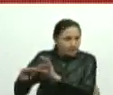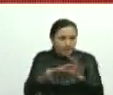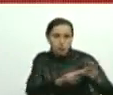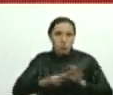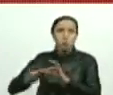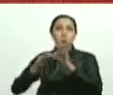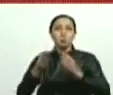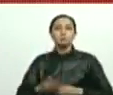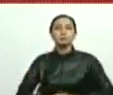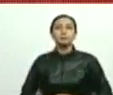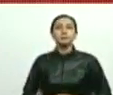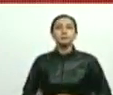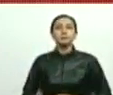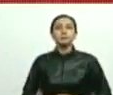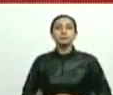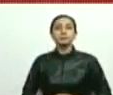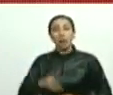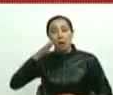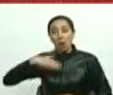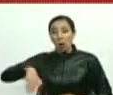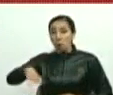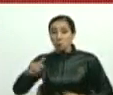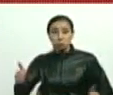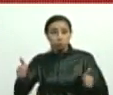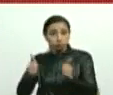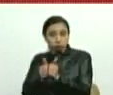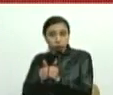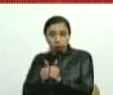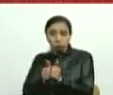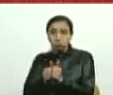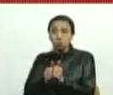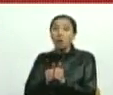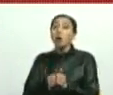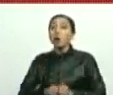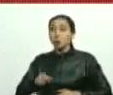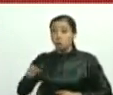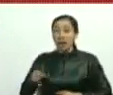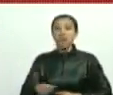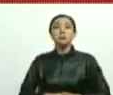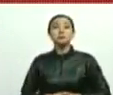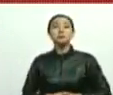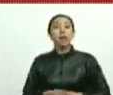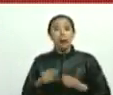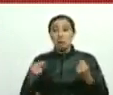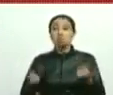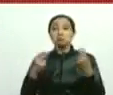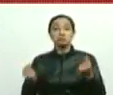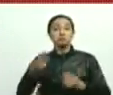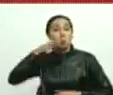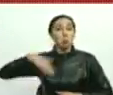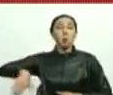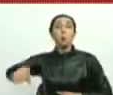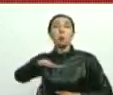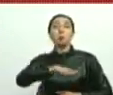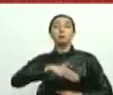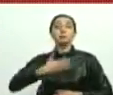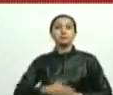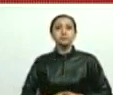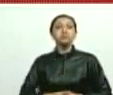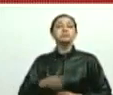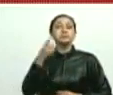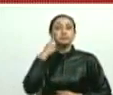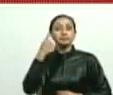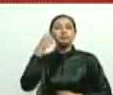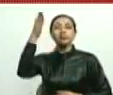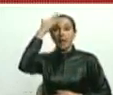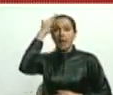juntos, a donde está el pueblo. No van a encontrar un pueblo dormido, van a encontrar un pueblo despierto, que se va a dar cuenta, va a